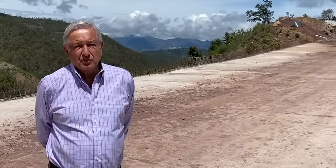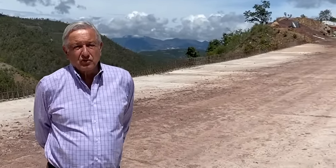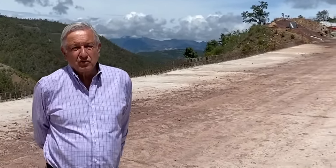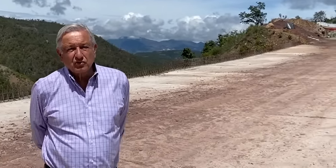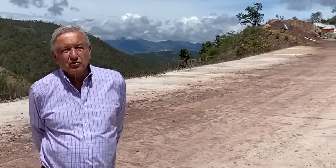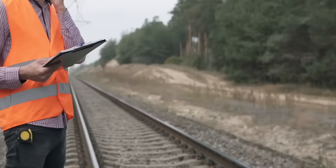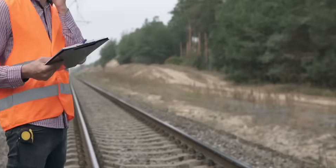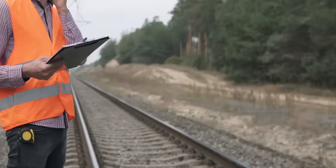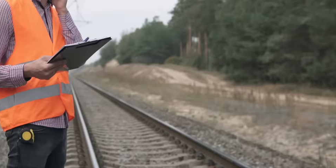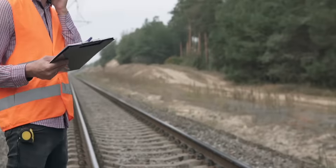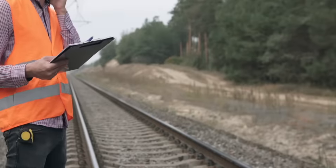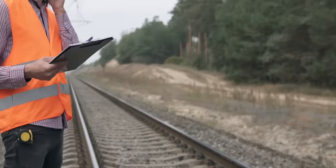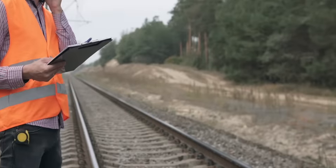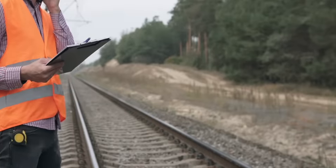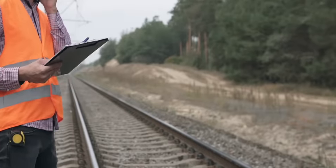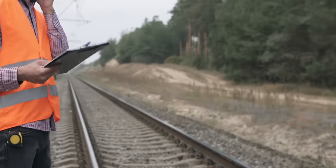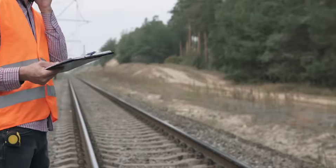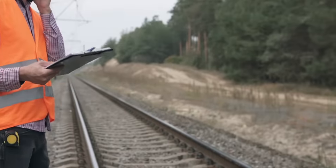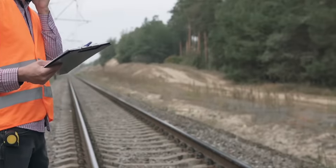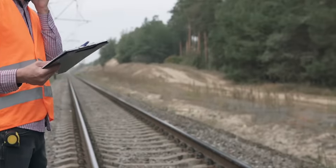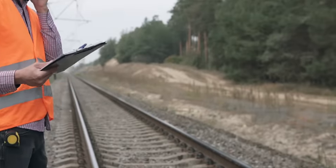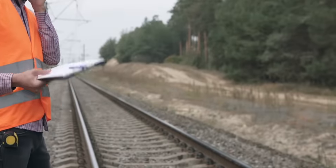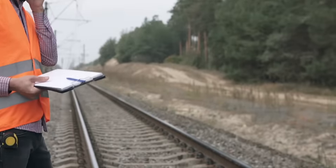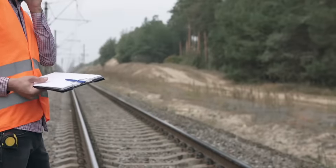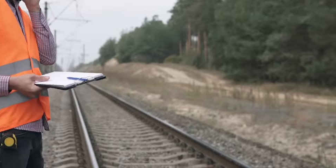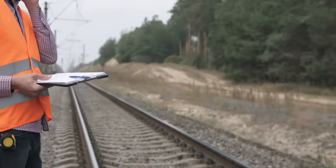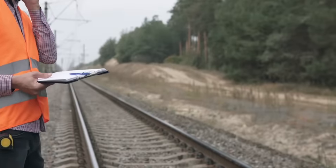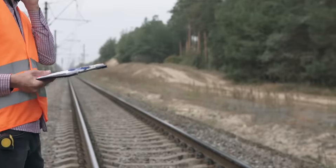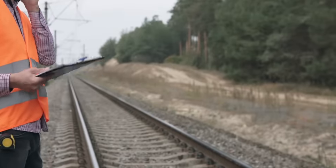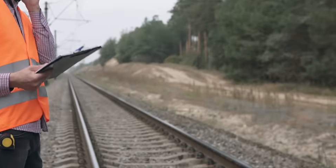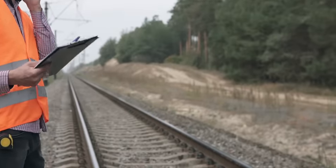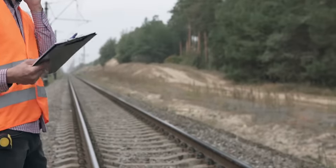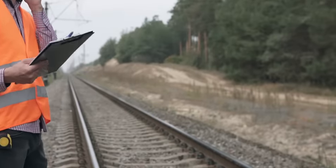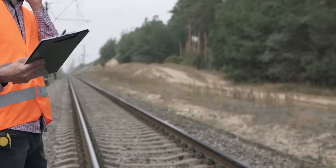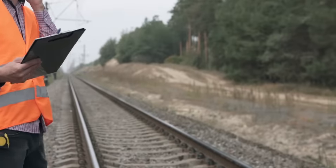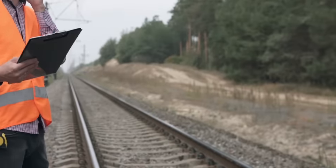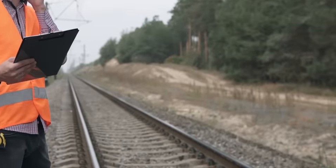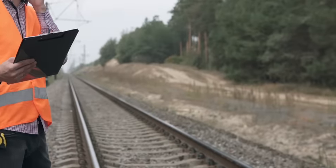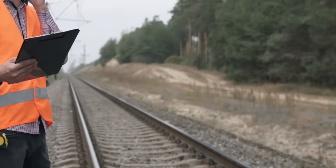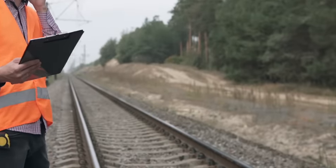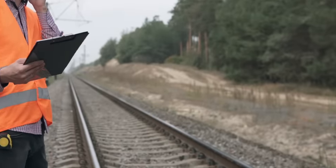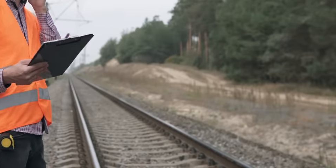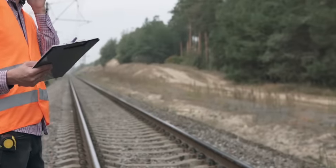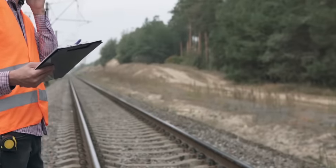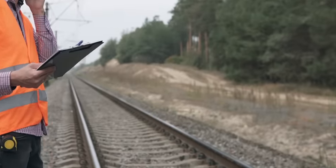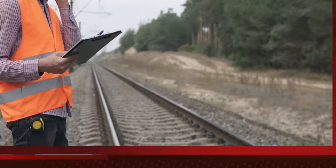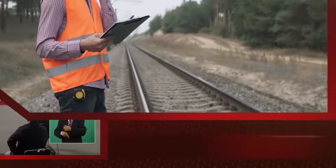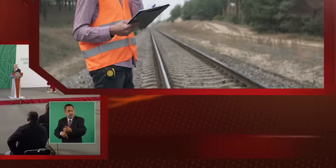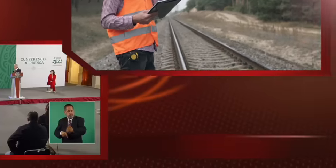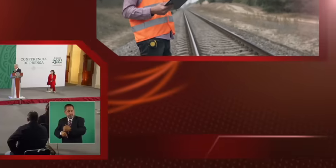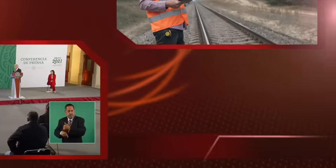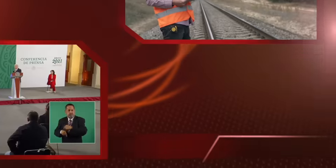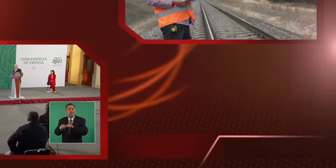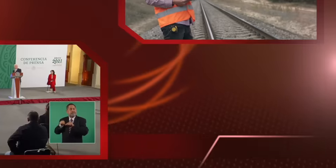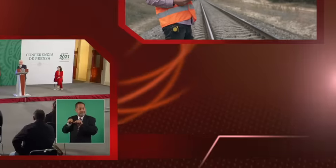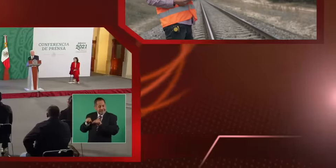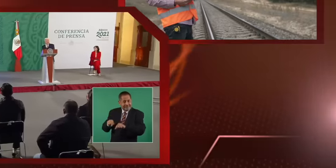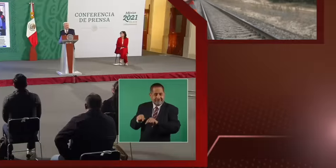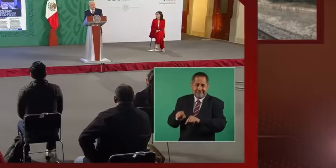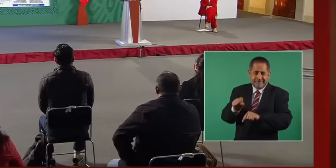periodo va a construir cerca de 2.000 kilómetros de vías férreas.